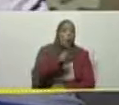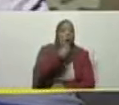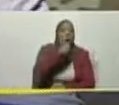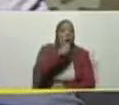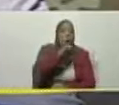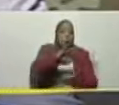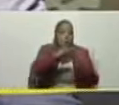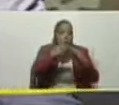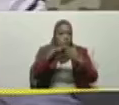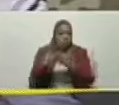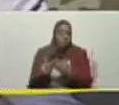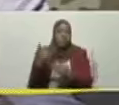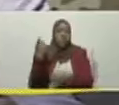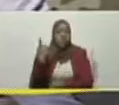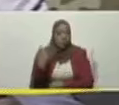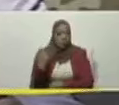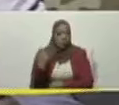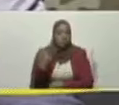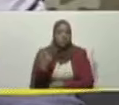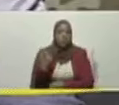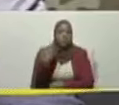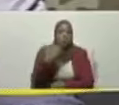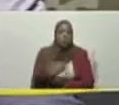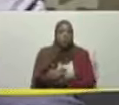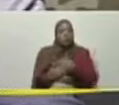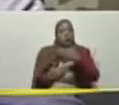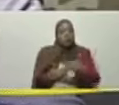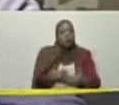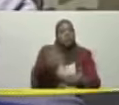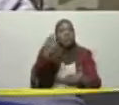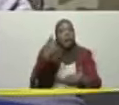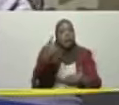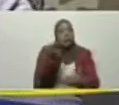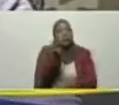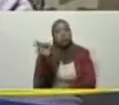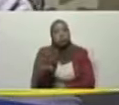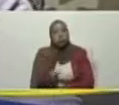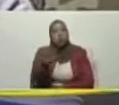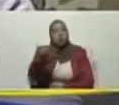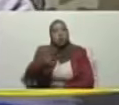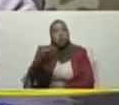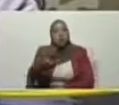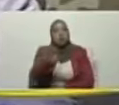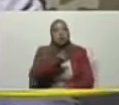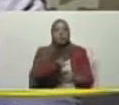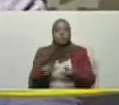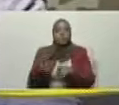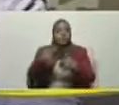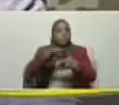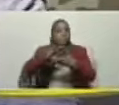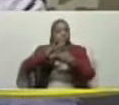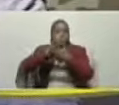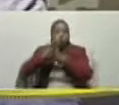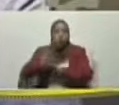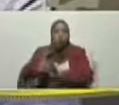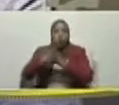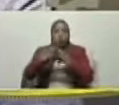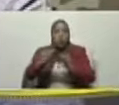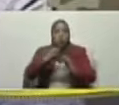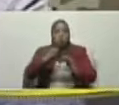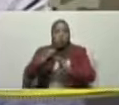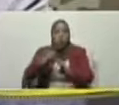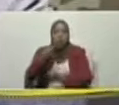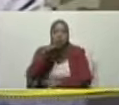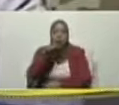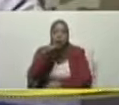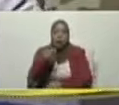Se ha recuperado un porcentaje importante, pero las tomas de agua quedaron destruidas totalmente. ¿Cuáles son